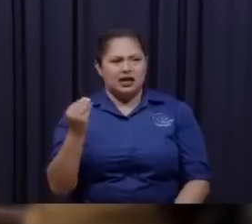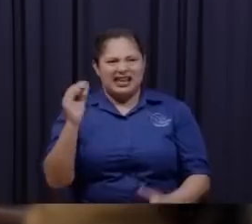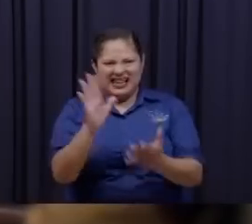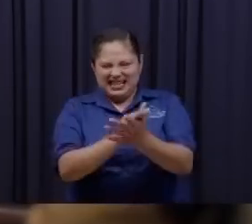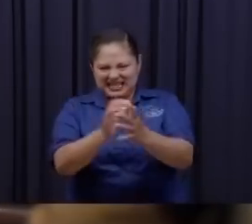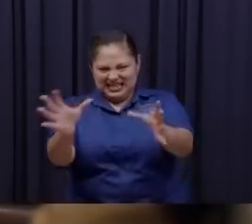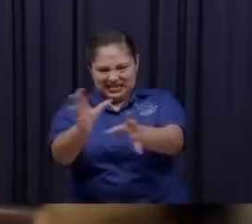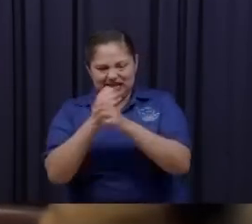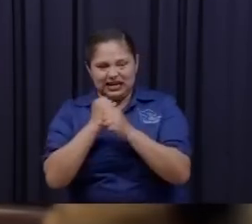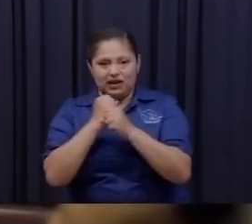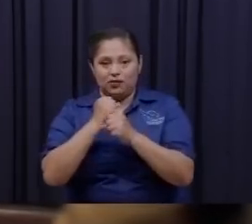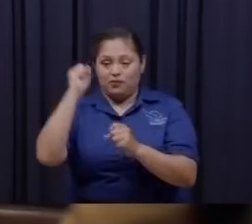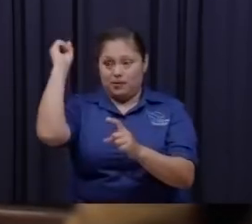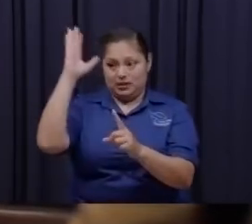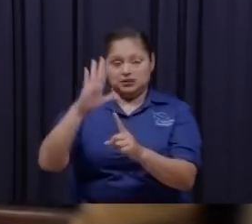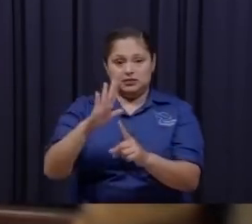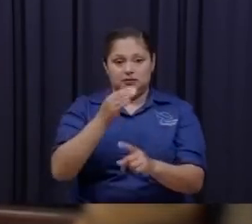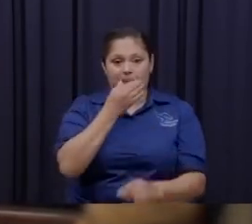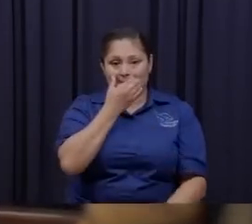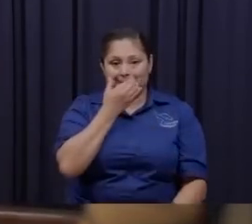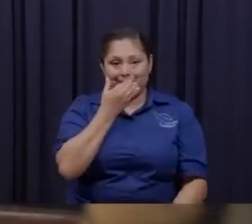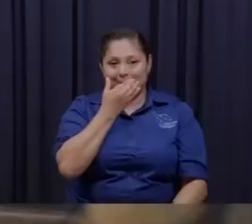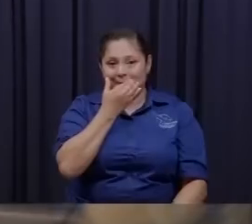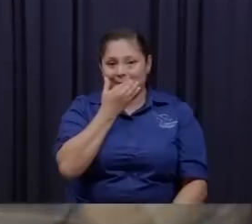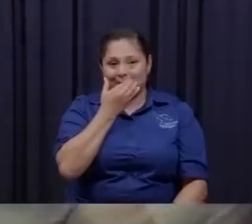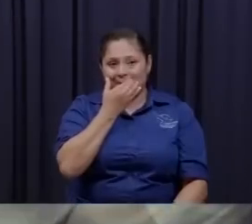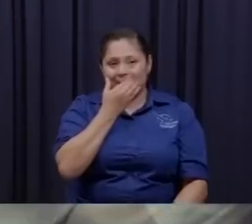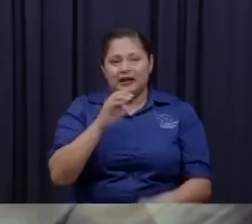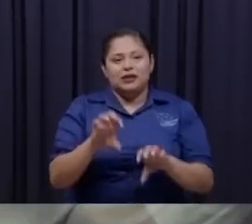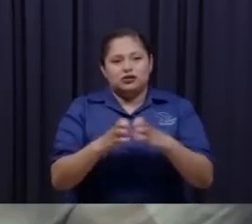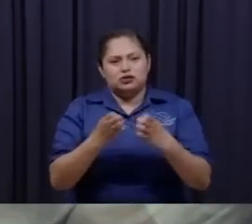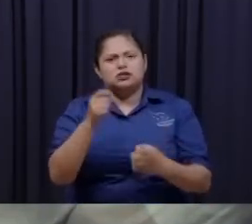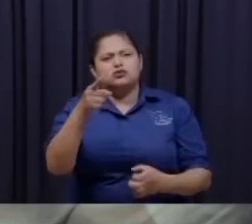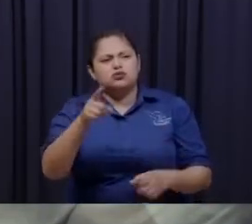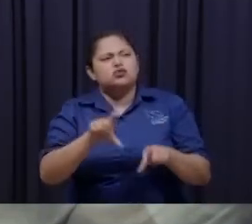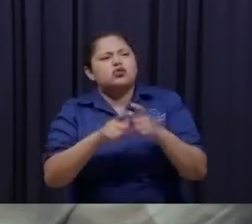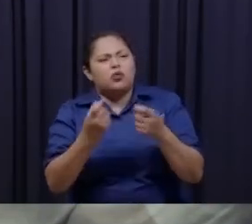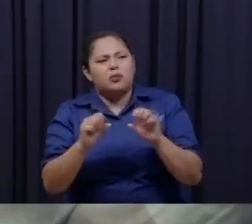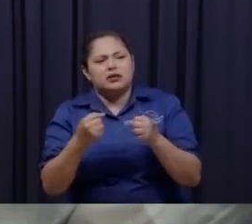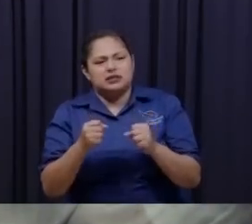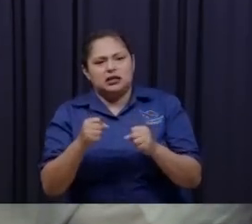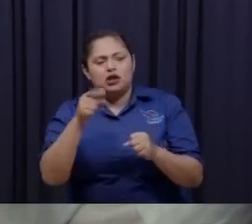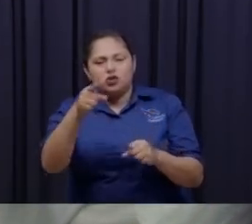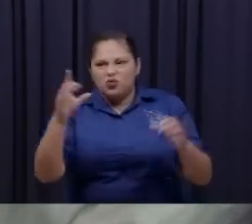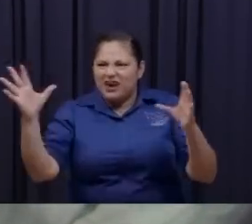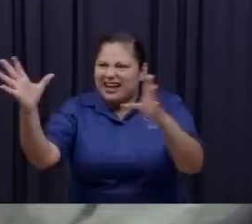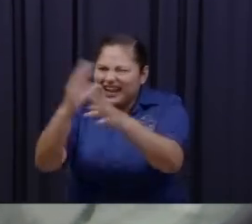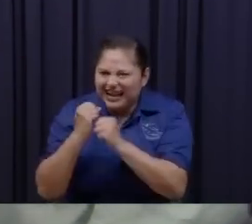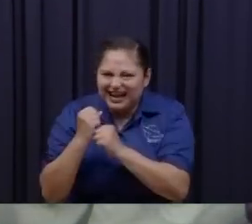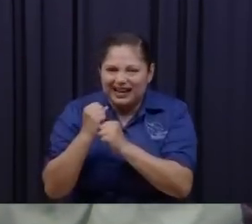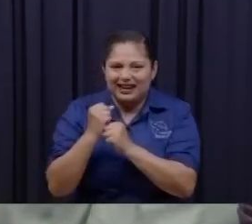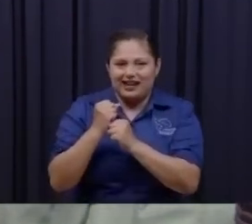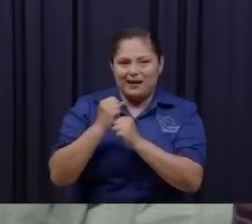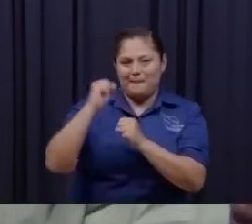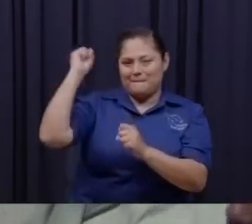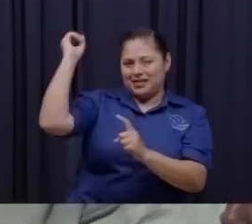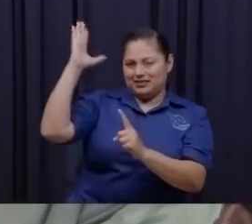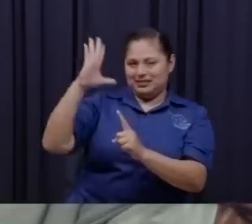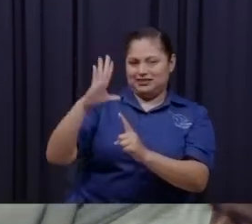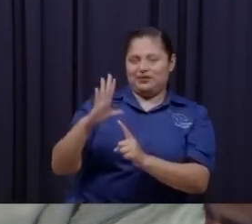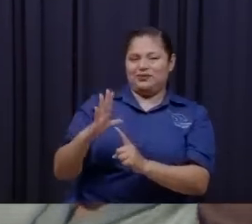arrancaron una bendición. Entonces, ¿cómo vas a hacer tú? Le vas a arrancar una